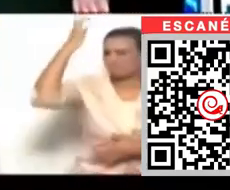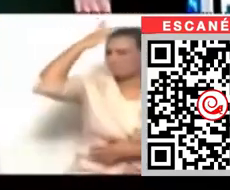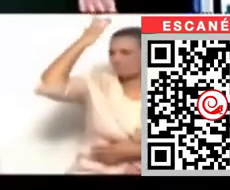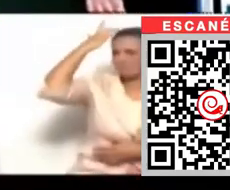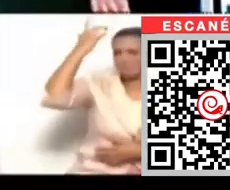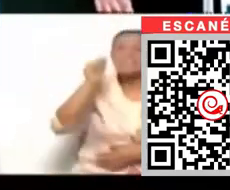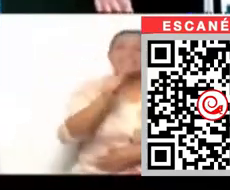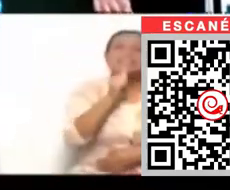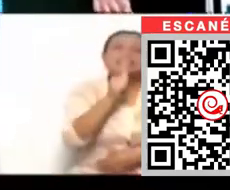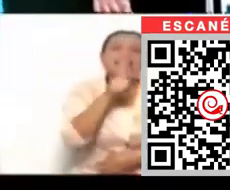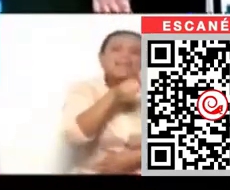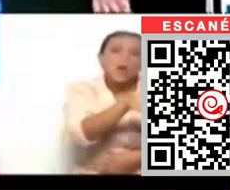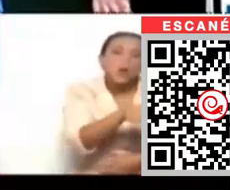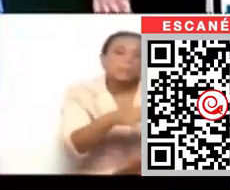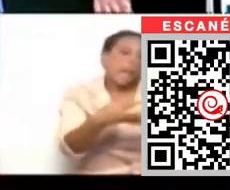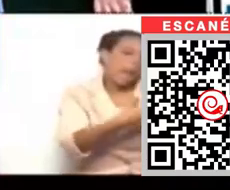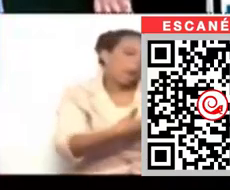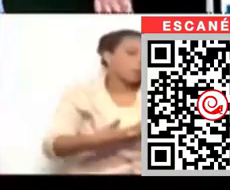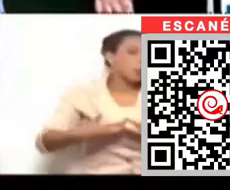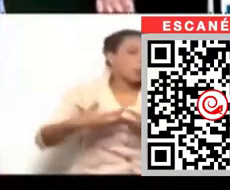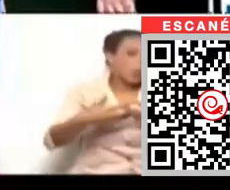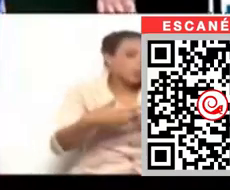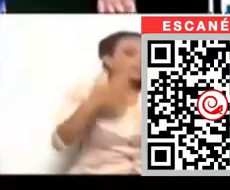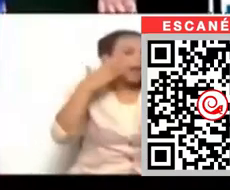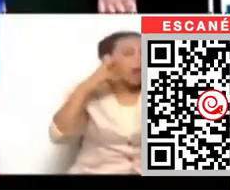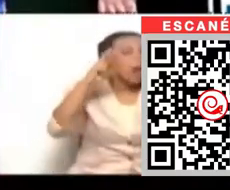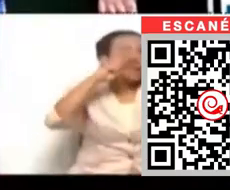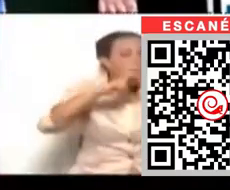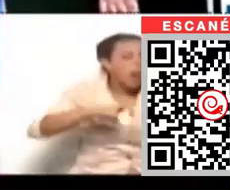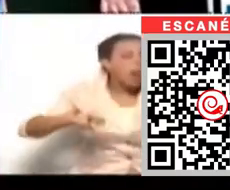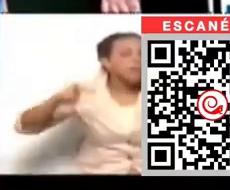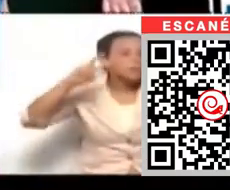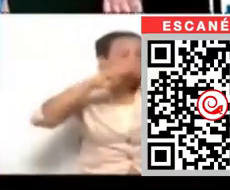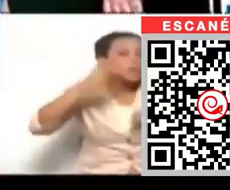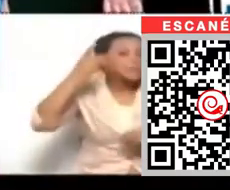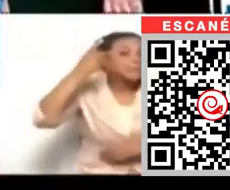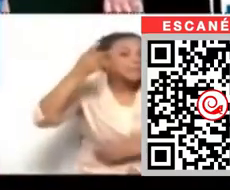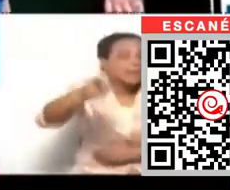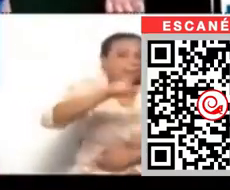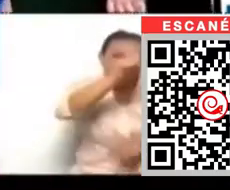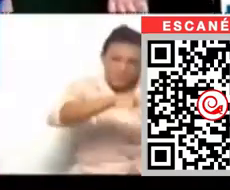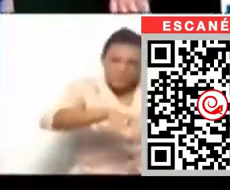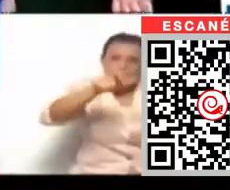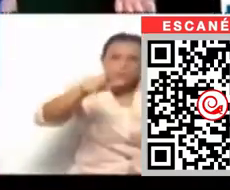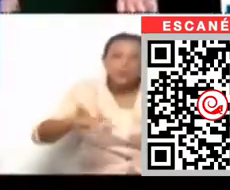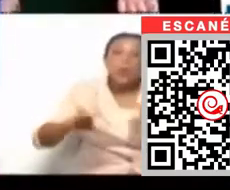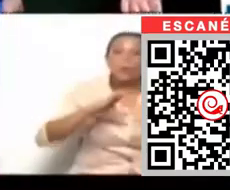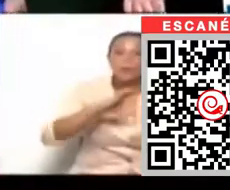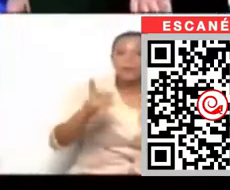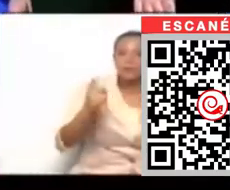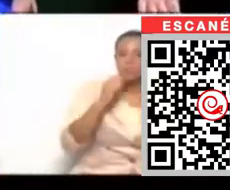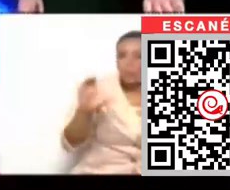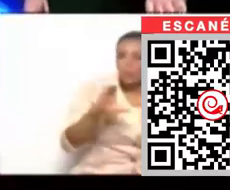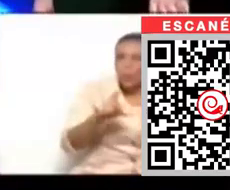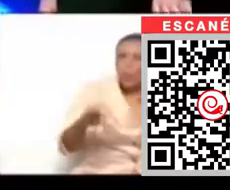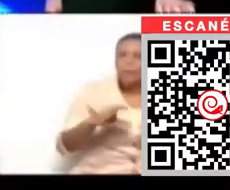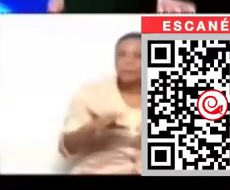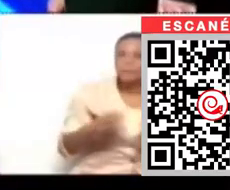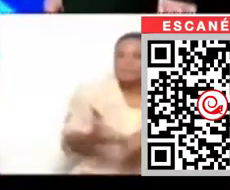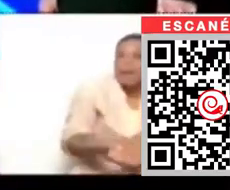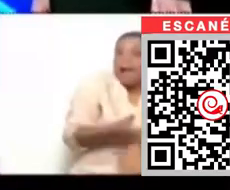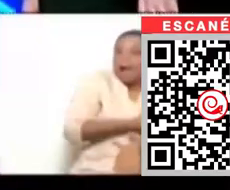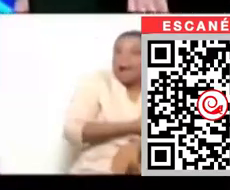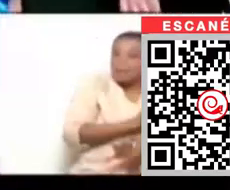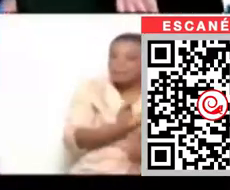así? El imperialismo. Ya eso lo vamos a analizar. Tenemos unos psiquiatras invitados, unos comunicadores sociales. Me adelanté al